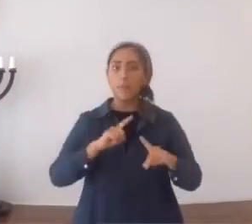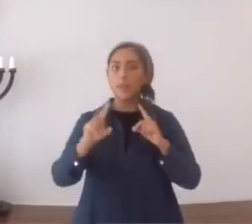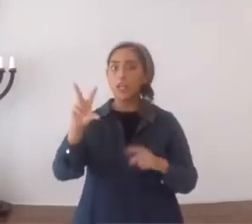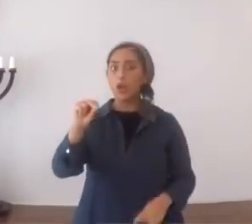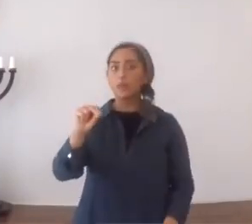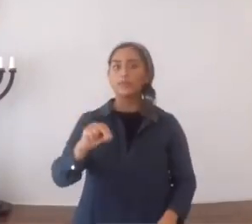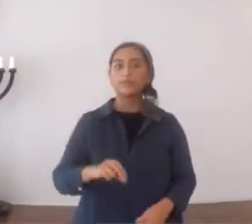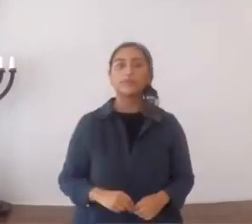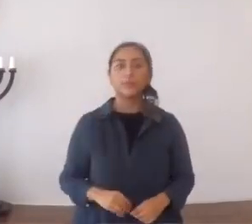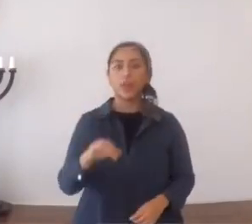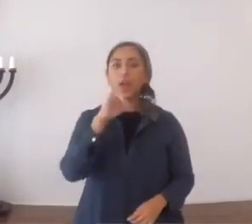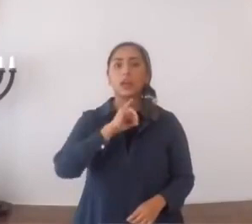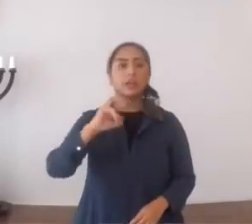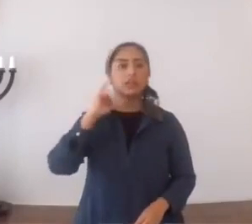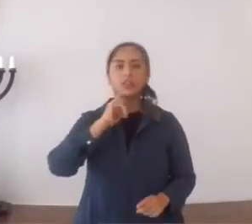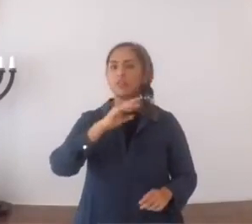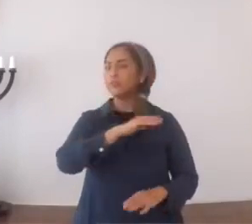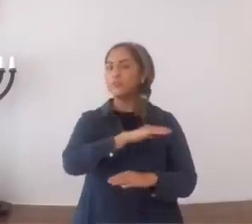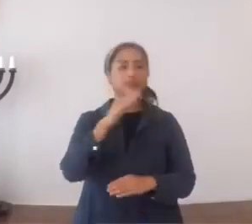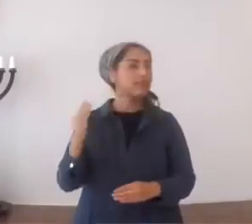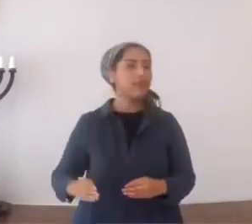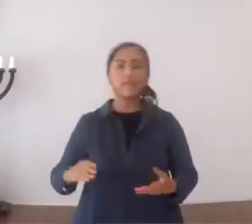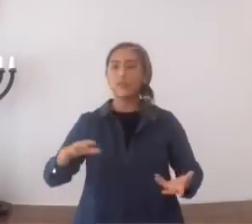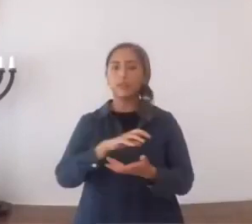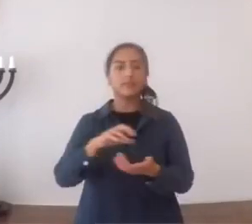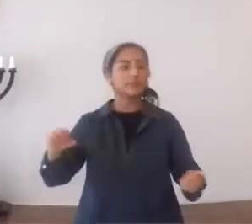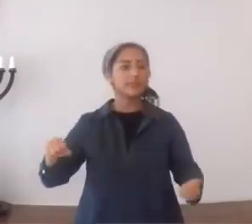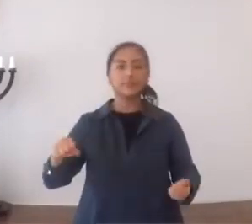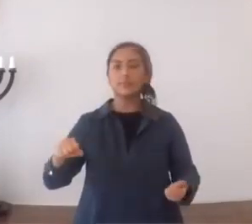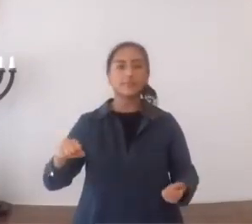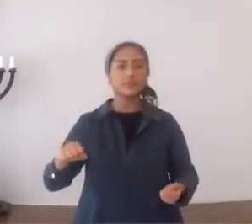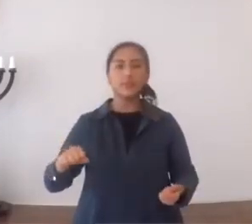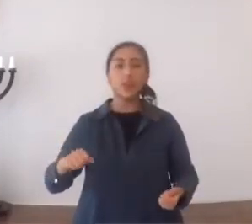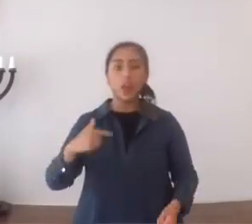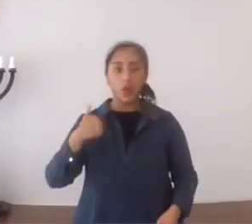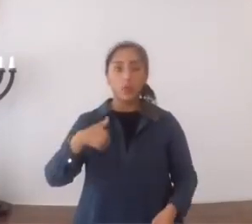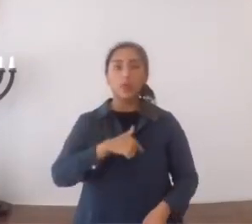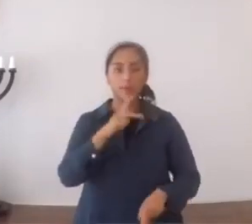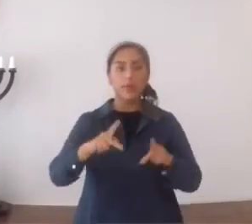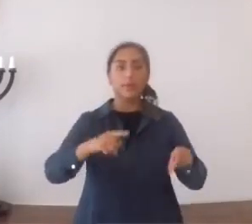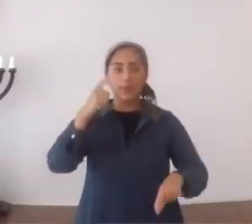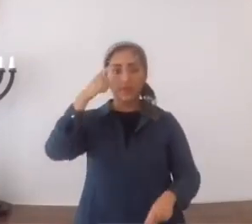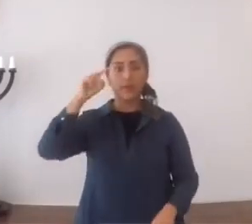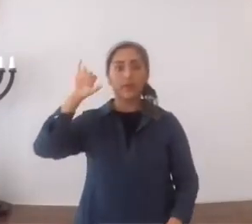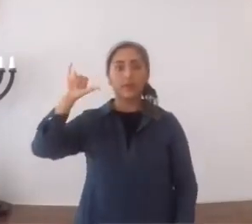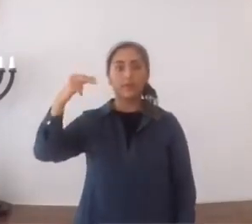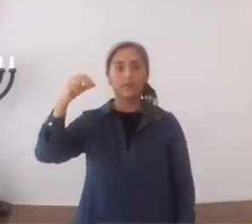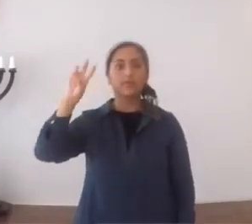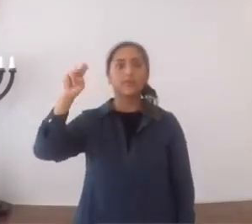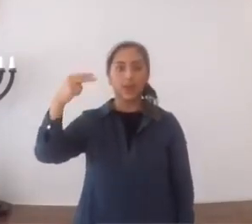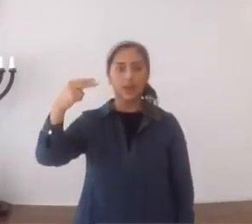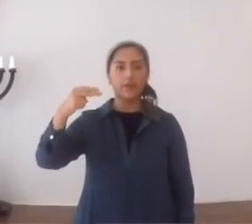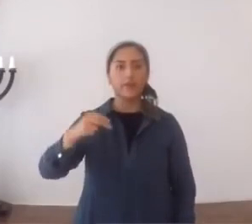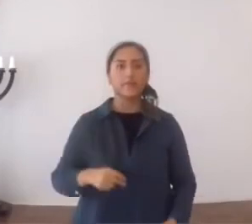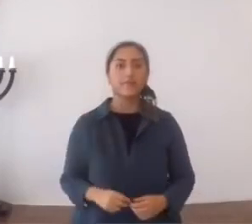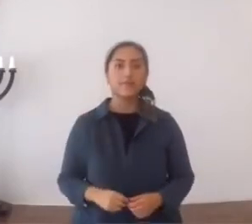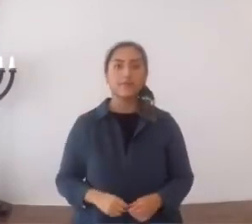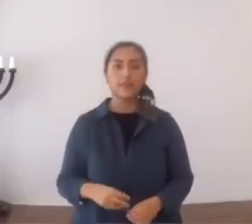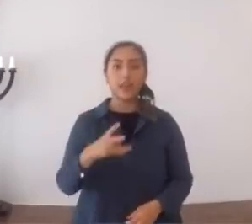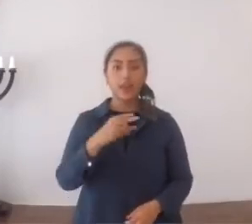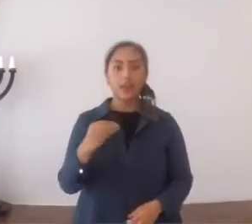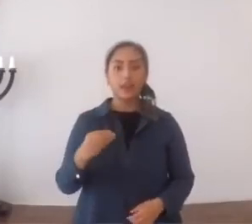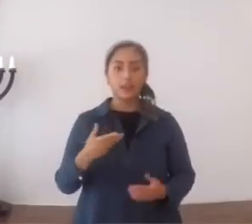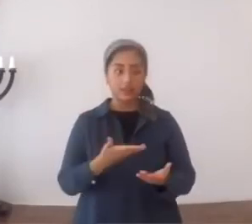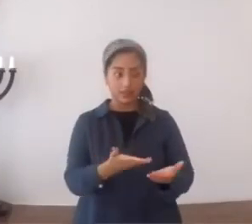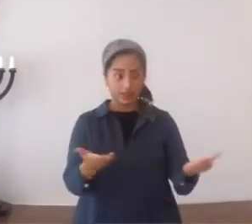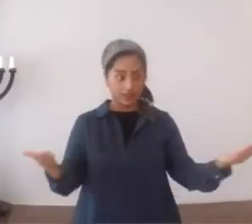Pero no, Israel es indestructible. Somos el pueblo de Yahweh.